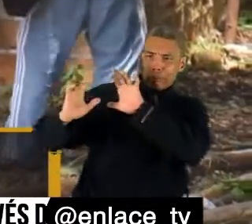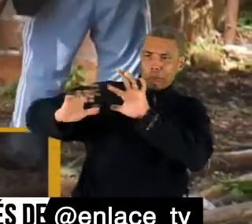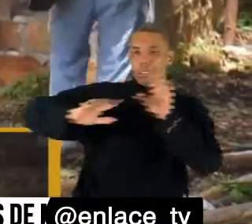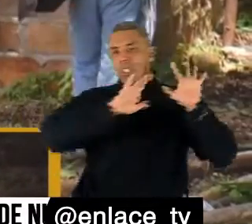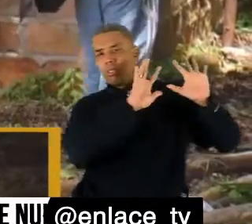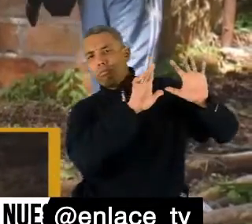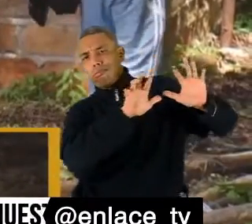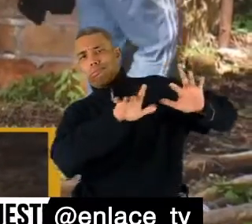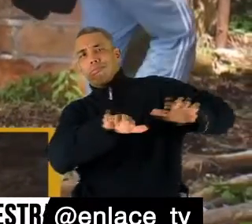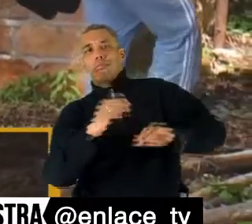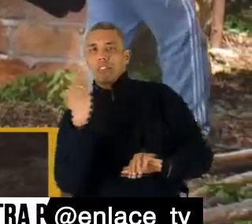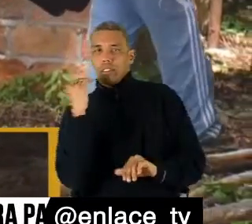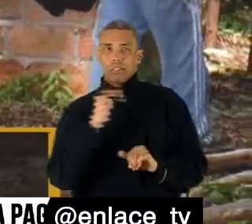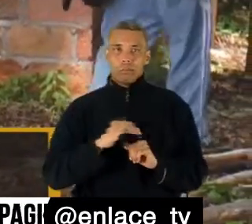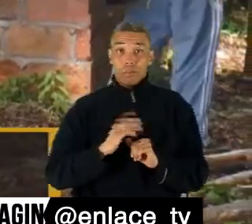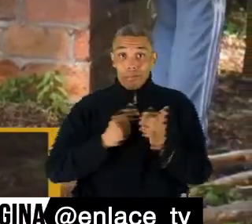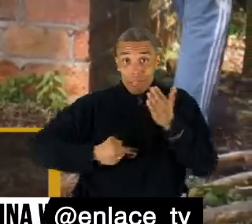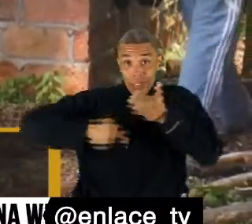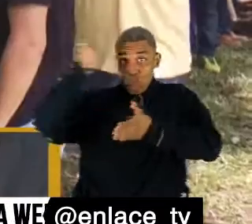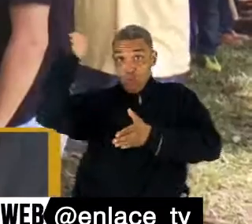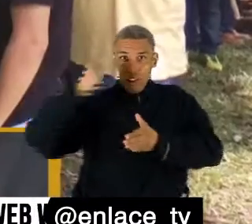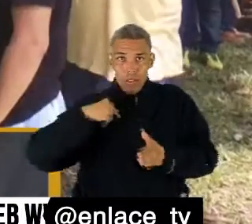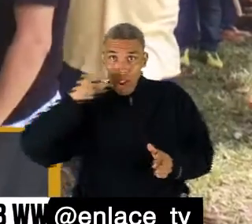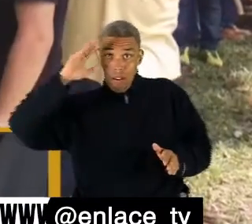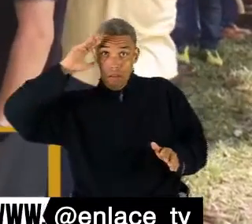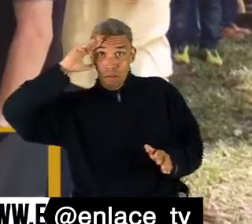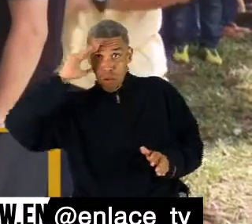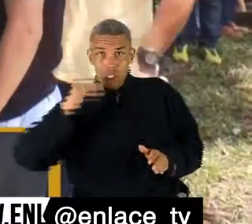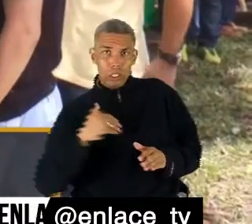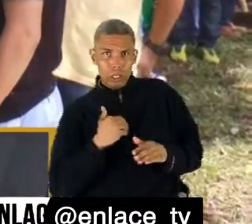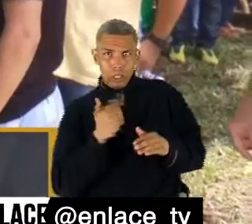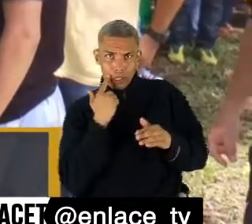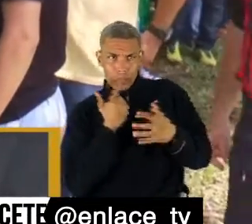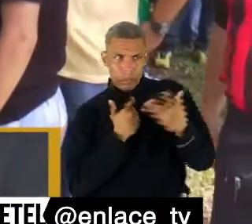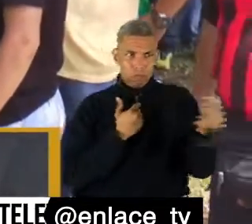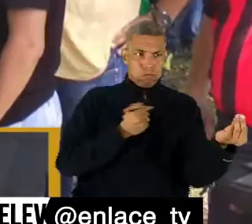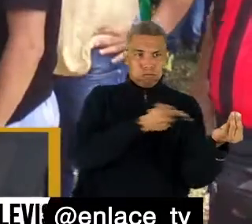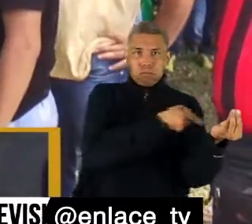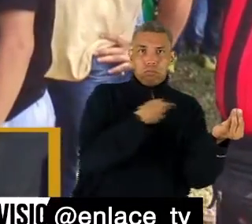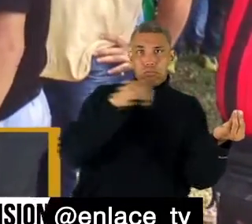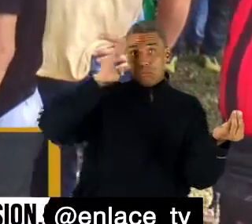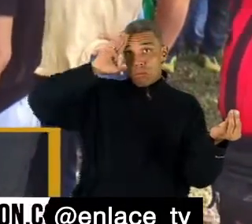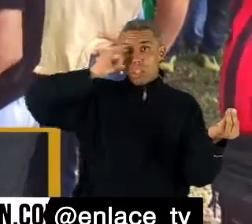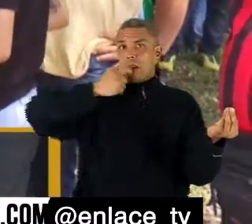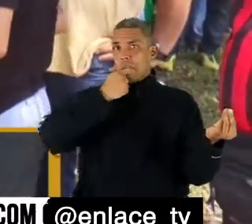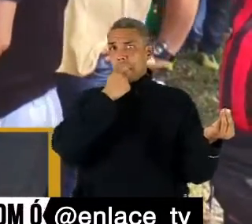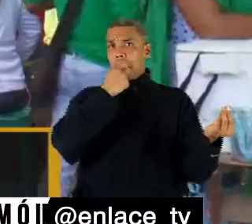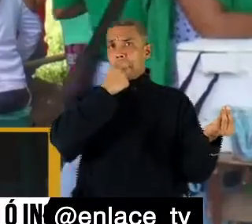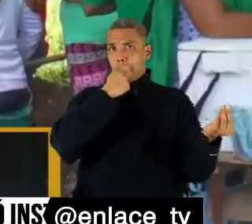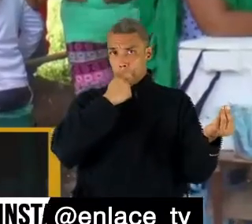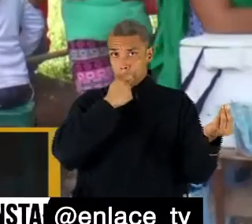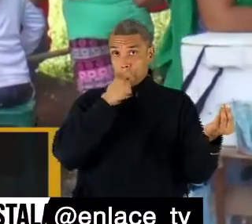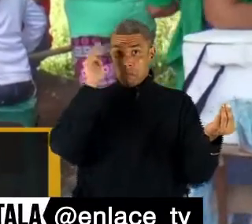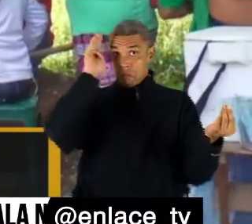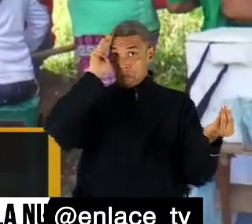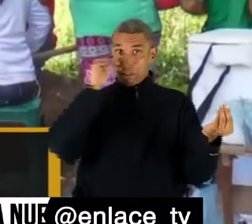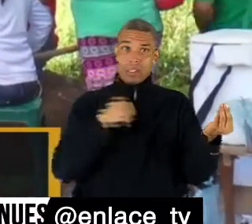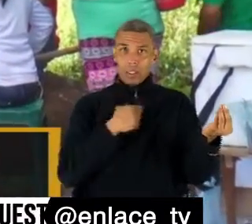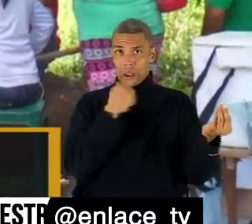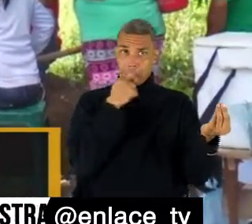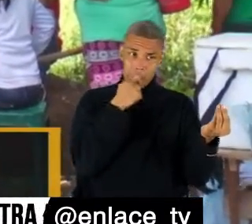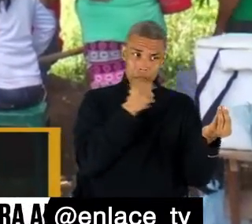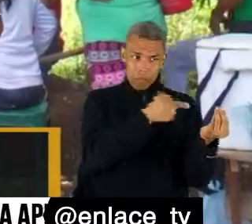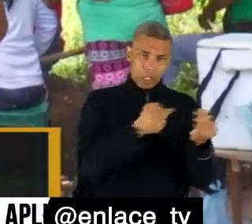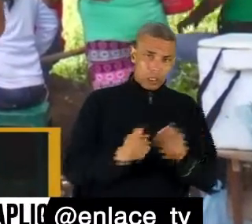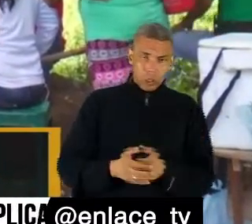dispositivos policiales que hemos adoptado en este momento, tenemos personal de tránsito, que está primero que todo identificando